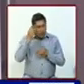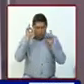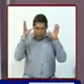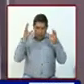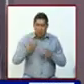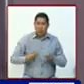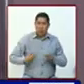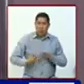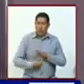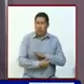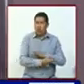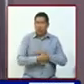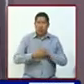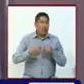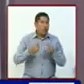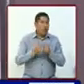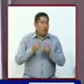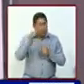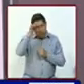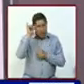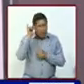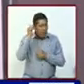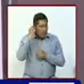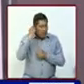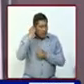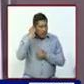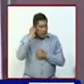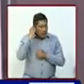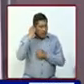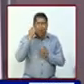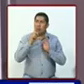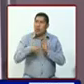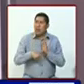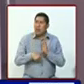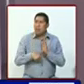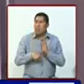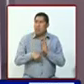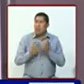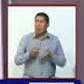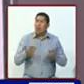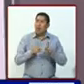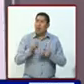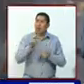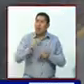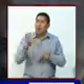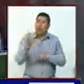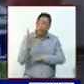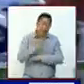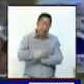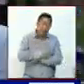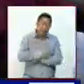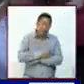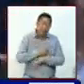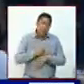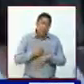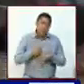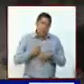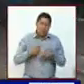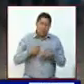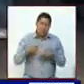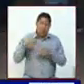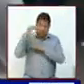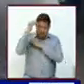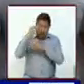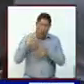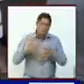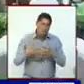nefasto, corrupto, incapaz, también a la cabeza de Yanine Áñez. Y posteriormente, cuando 36 días estuvo secuestrada prácticamente